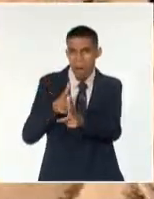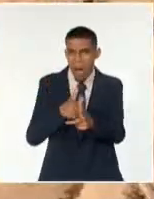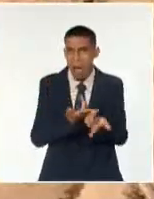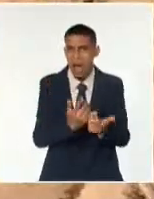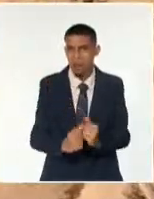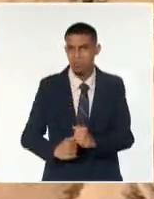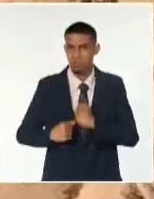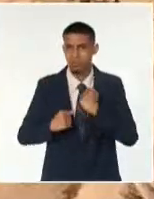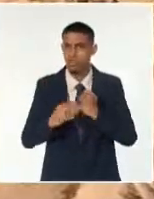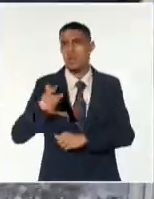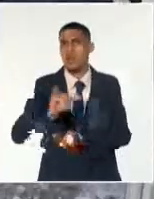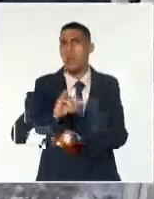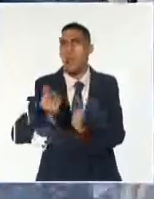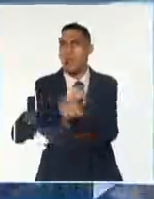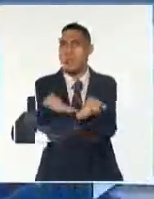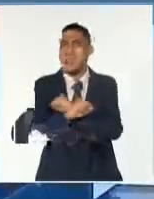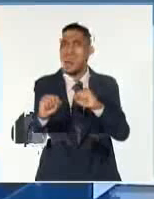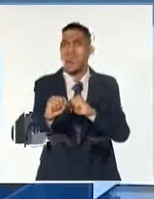y bombardeos aéreos.